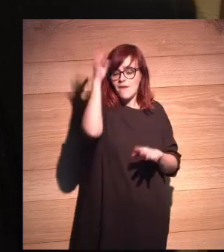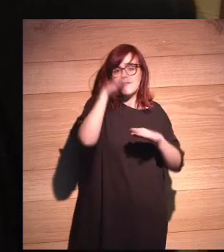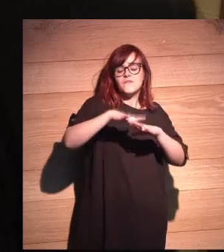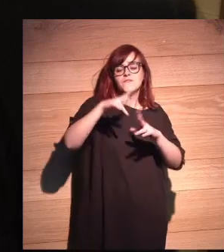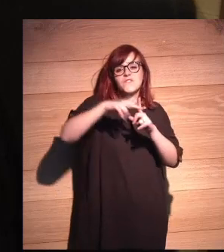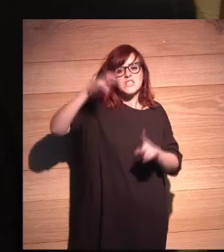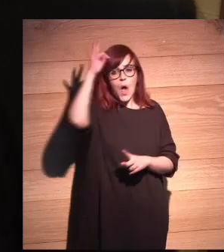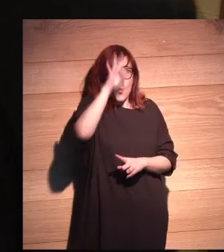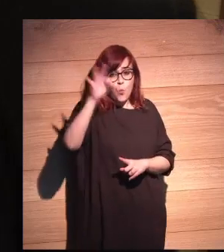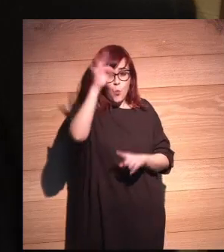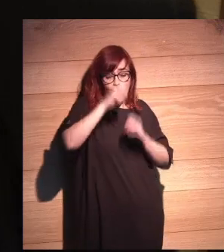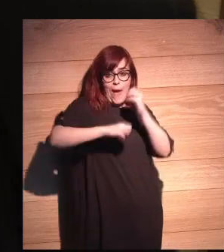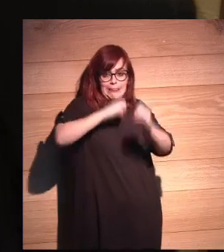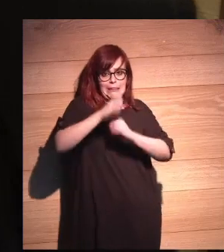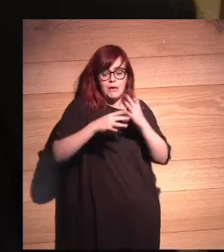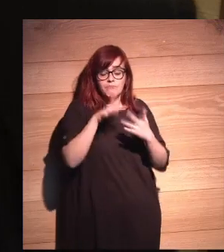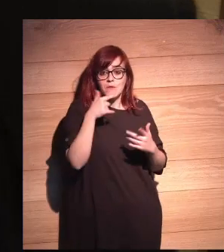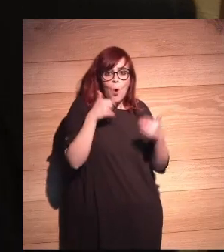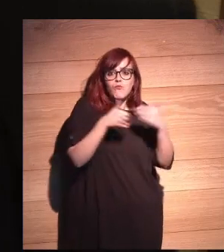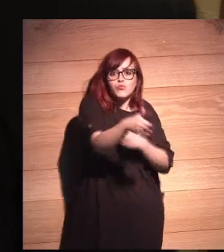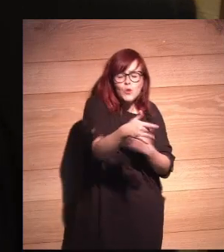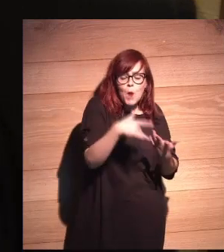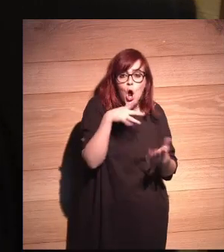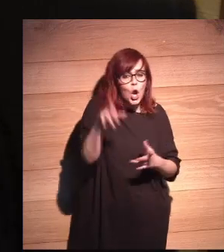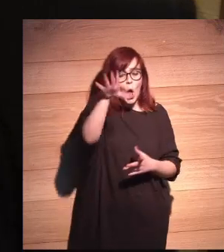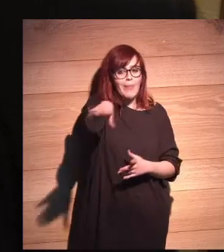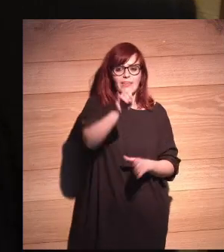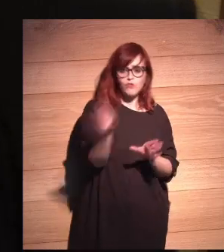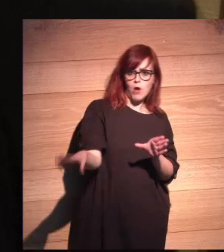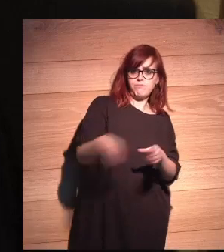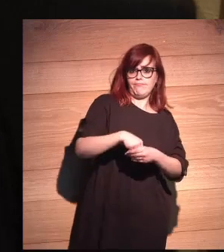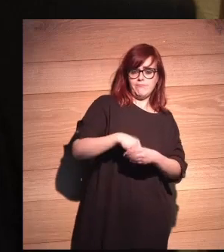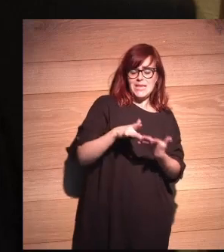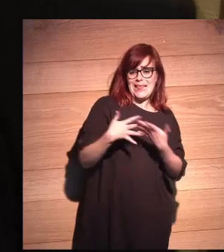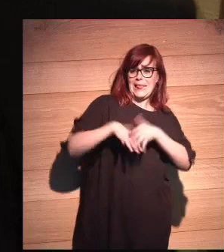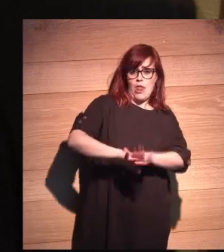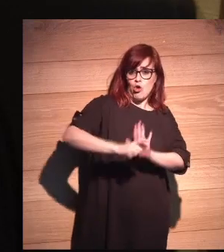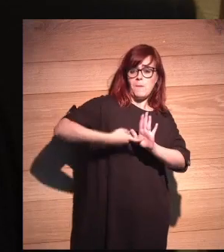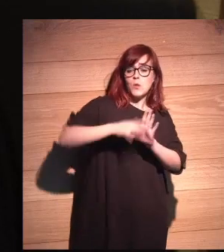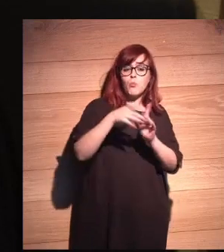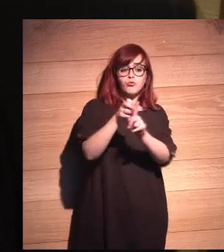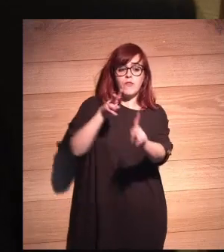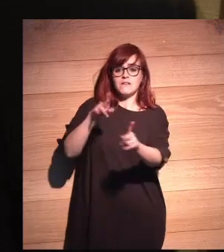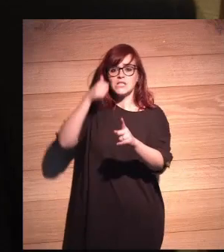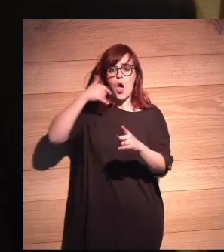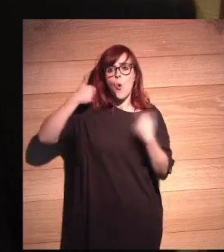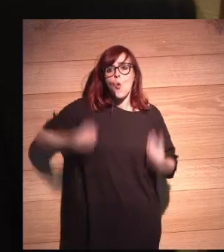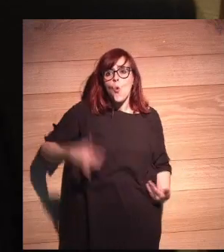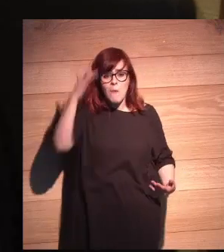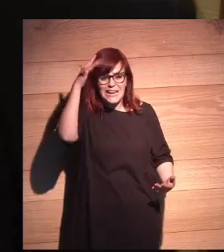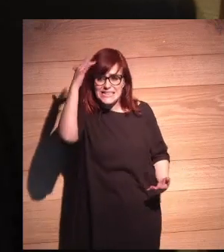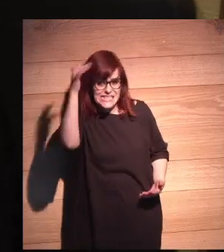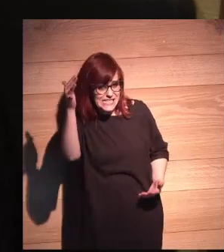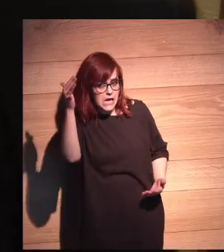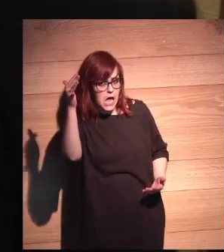futuro. No sé por qué no está comprendida y por qué no está integrada en esa visión humanística.